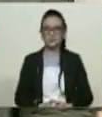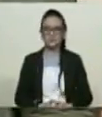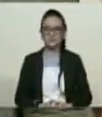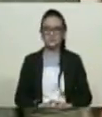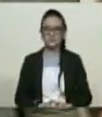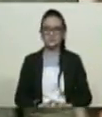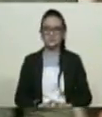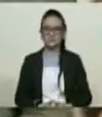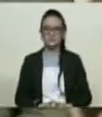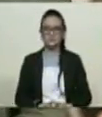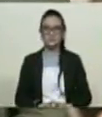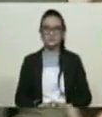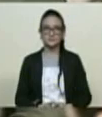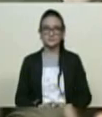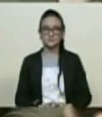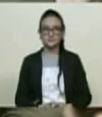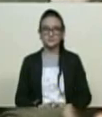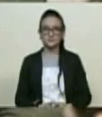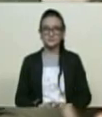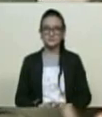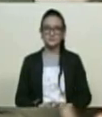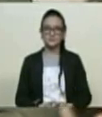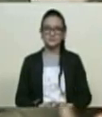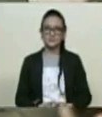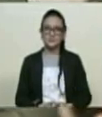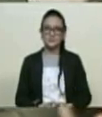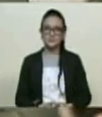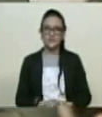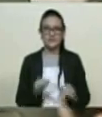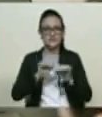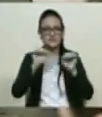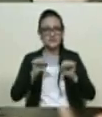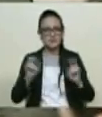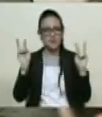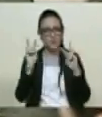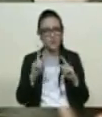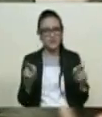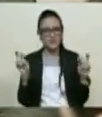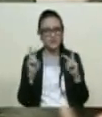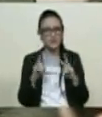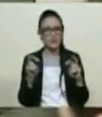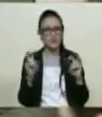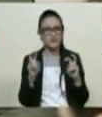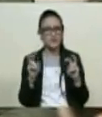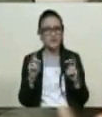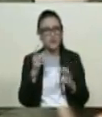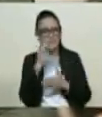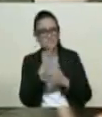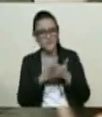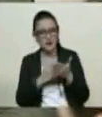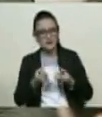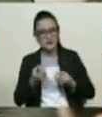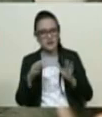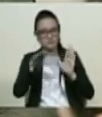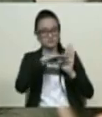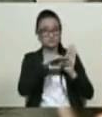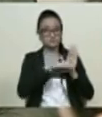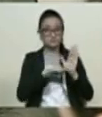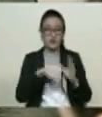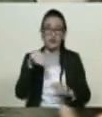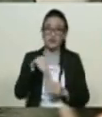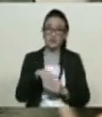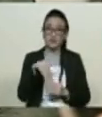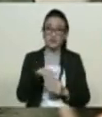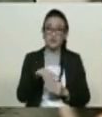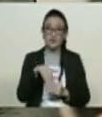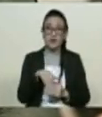lámina. Como digo, el sistema de auditoría, que es parte del sistema de garantías electorales,